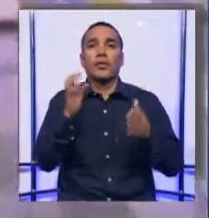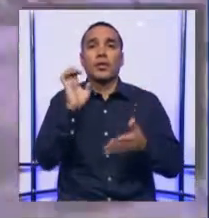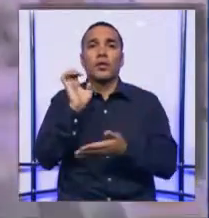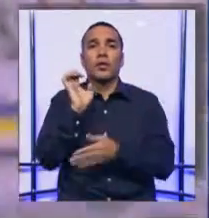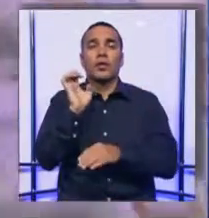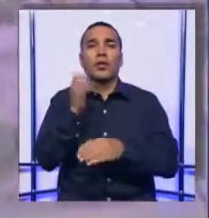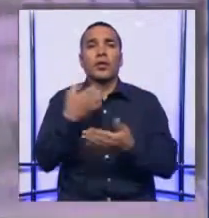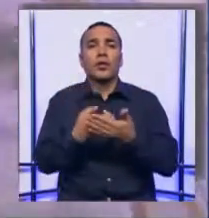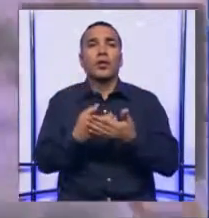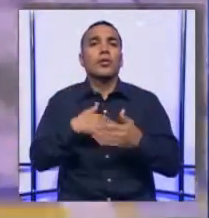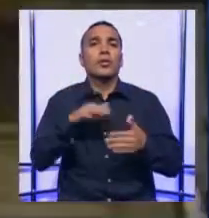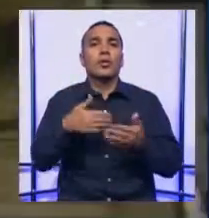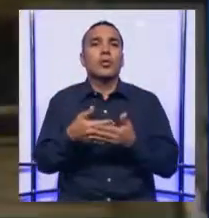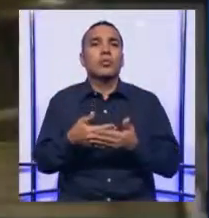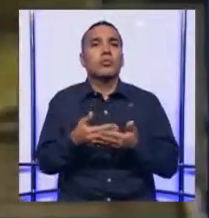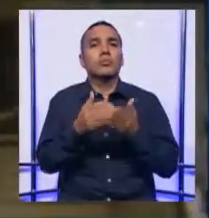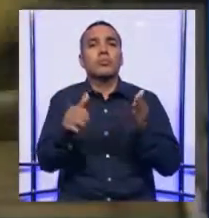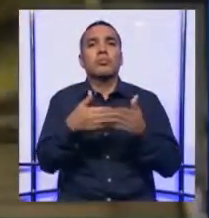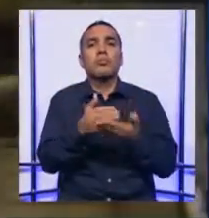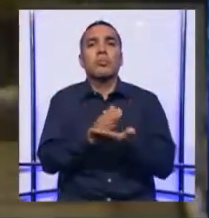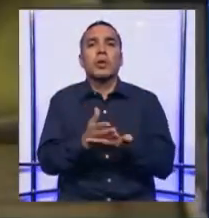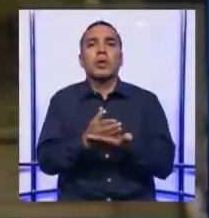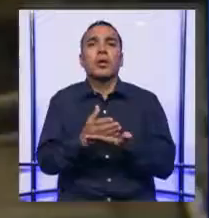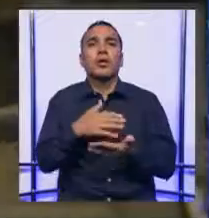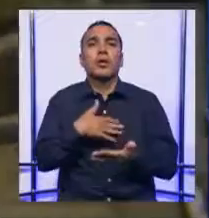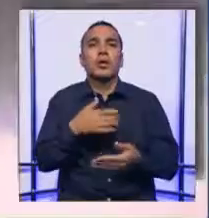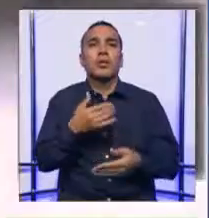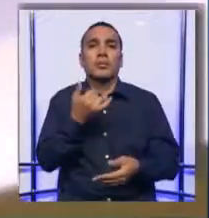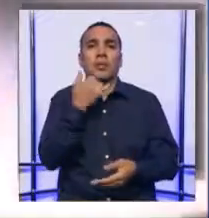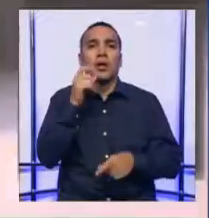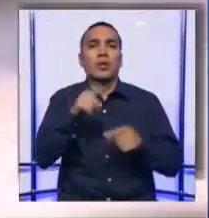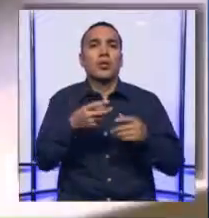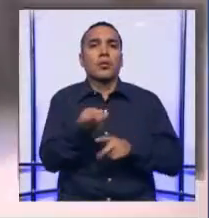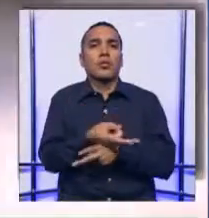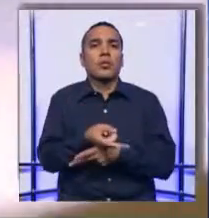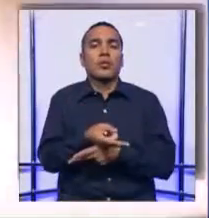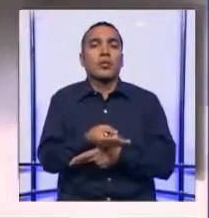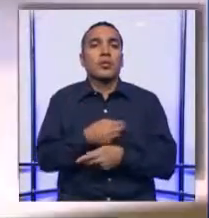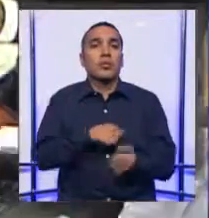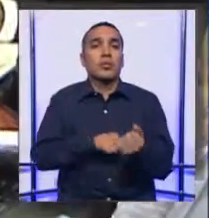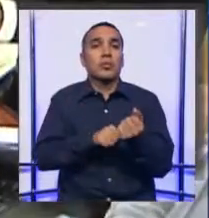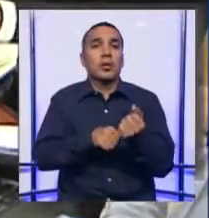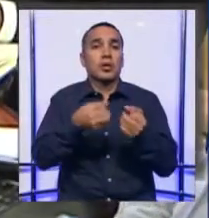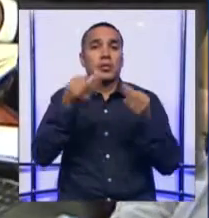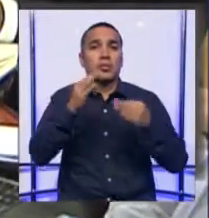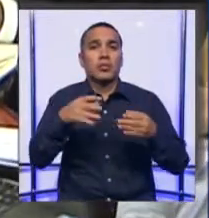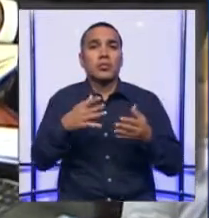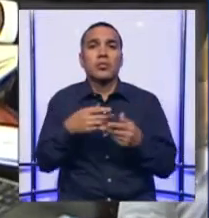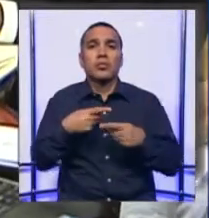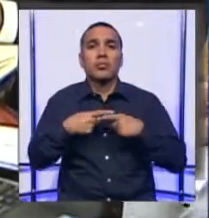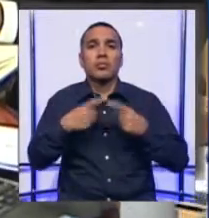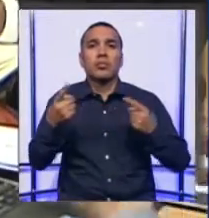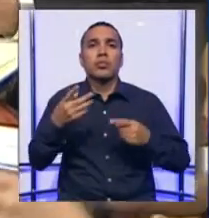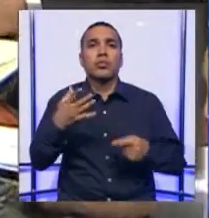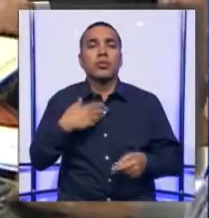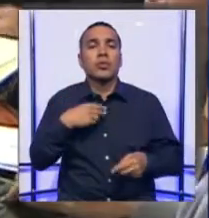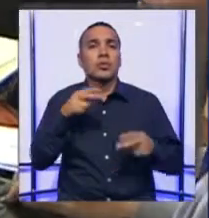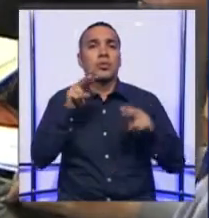una contrapropuesta para evitar las medidas que dicen afectan a la producción. El ministro de Finanzas habría anunciado que tienen